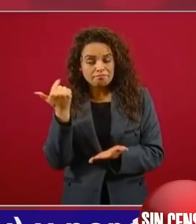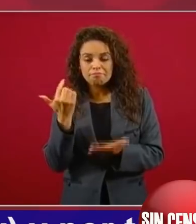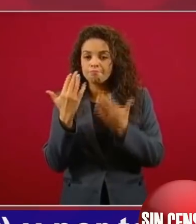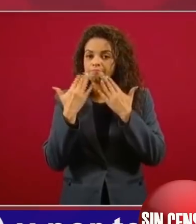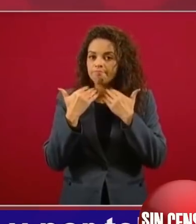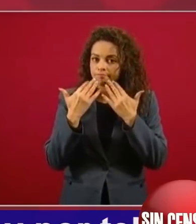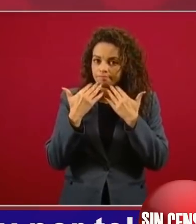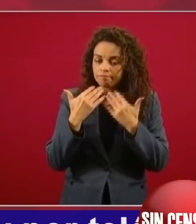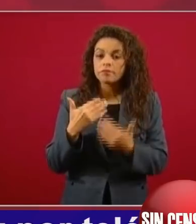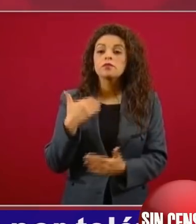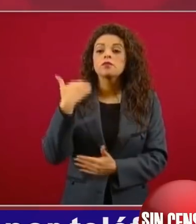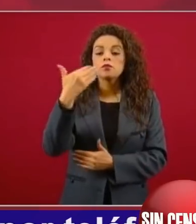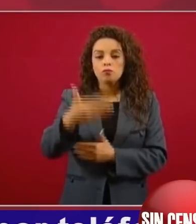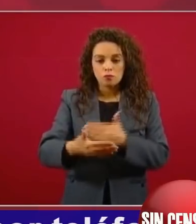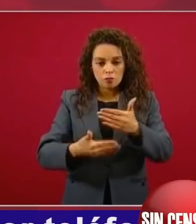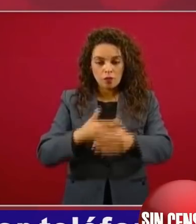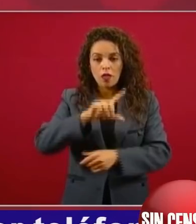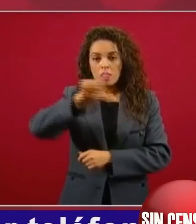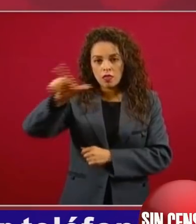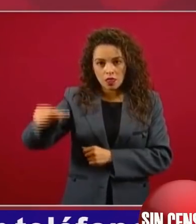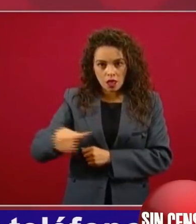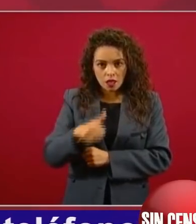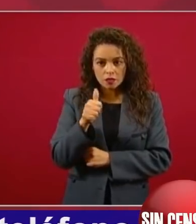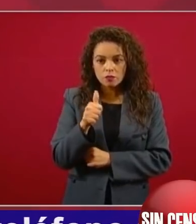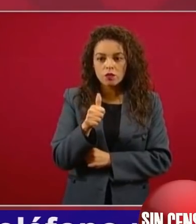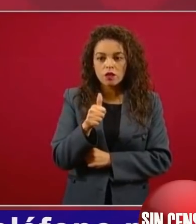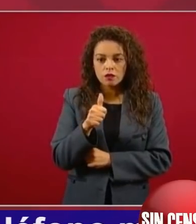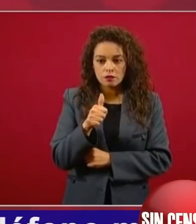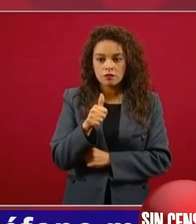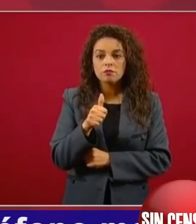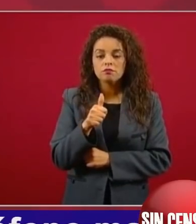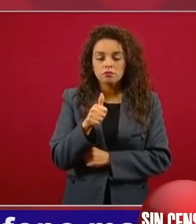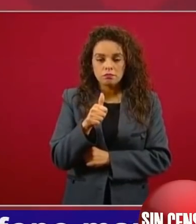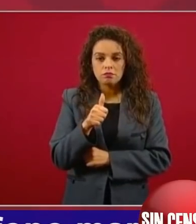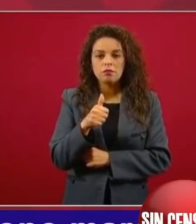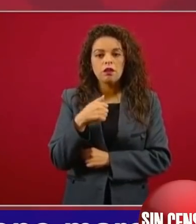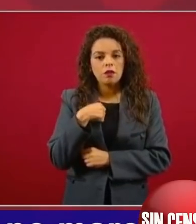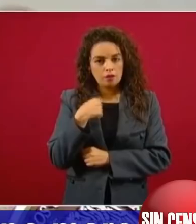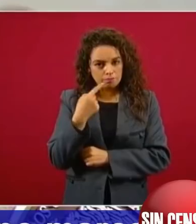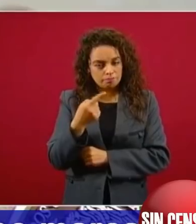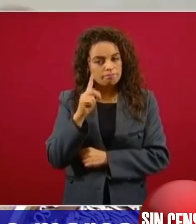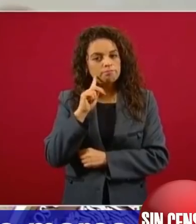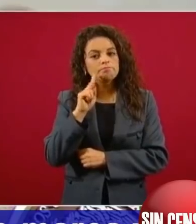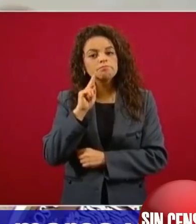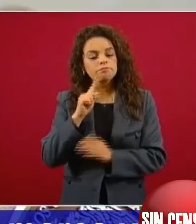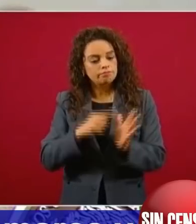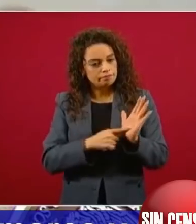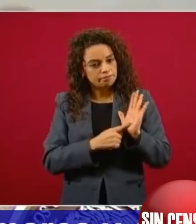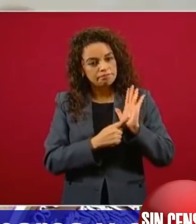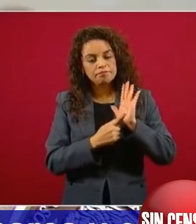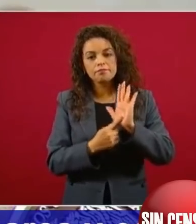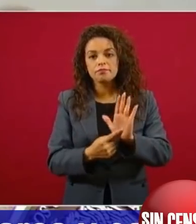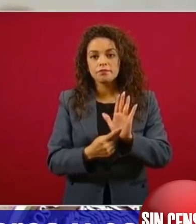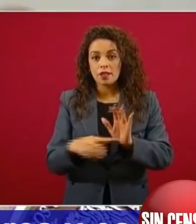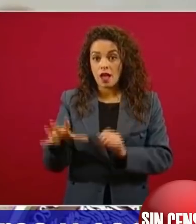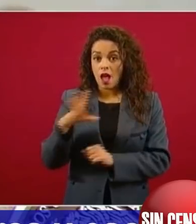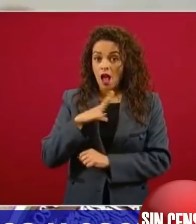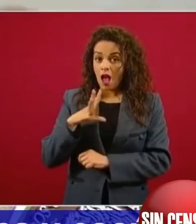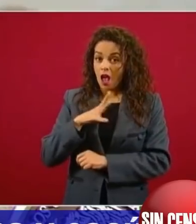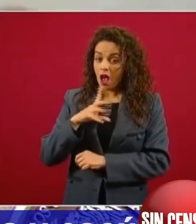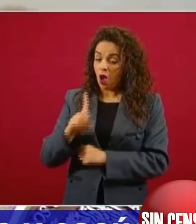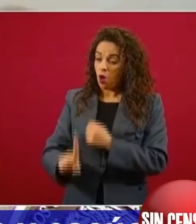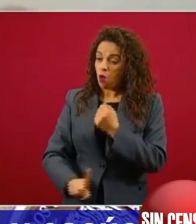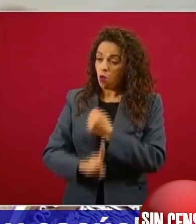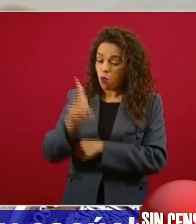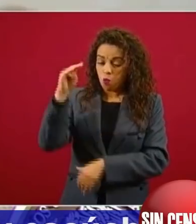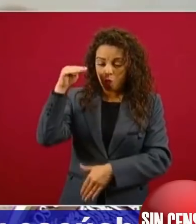para demostrar que frente a la crisis económica, la